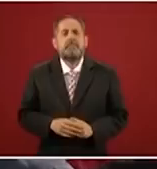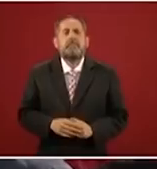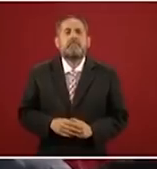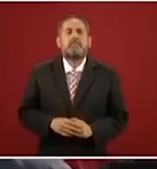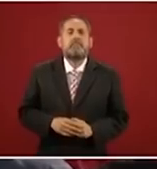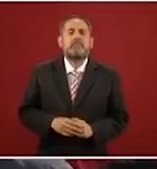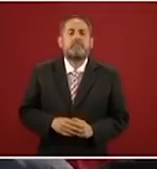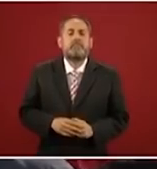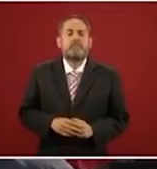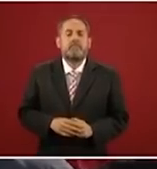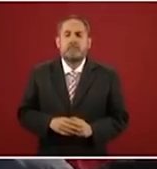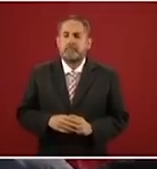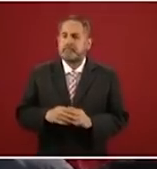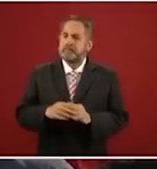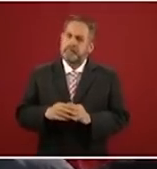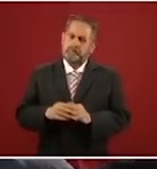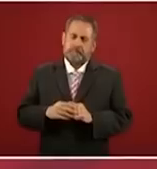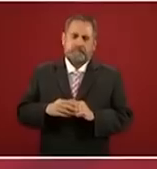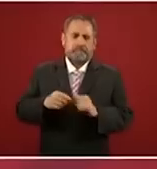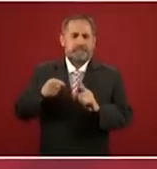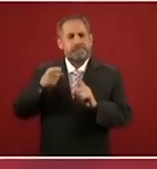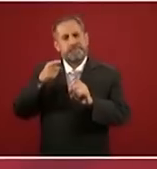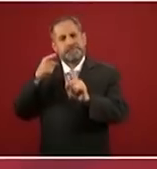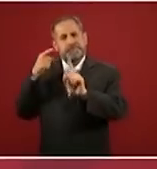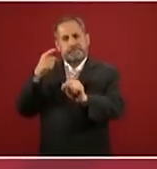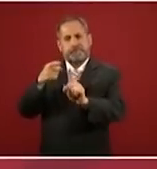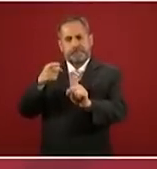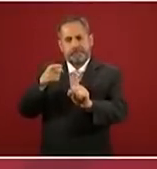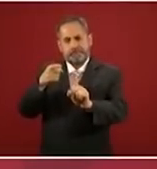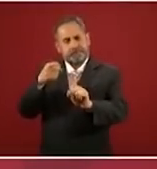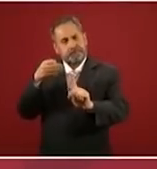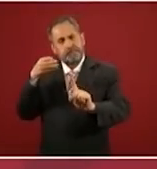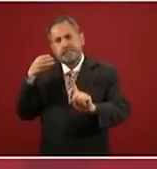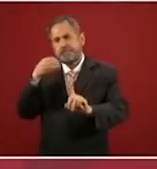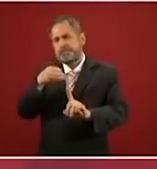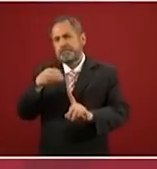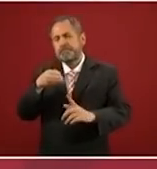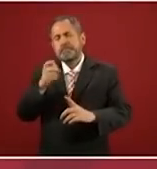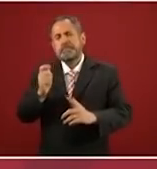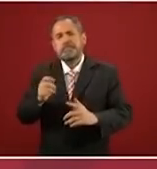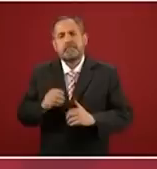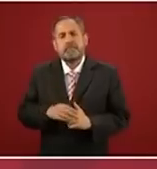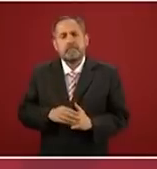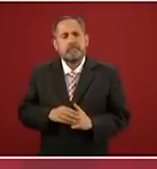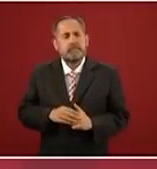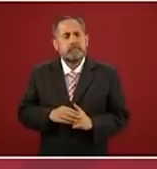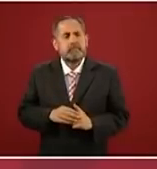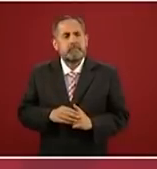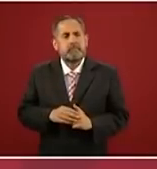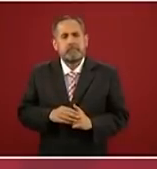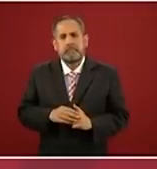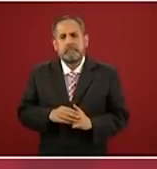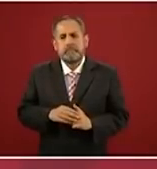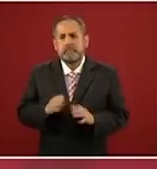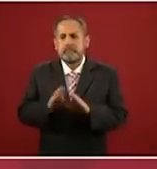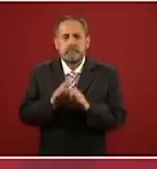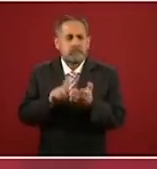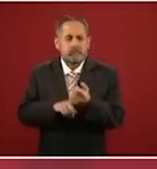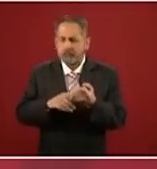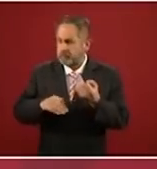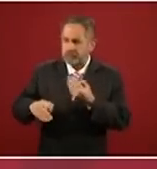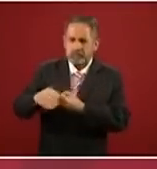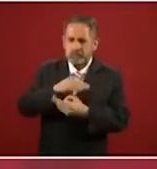el propósito el objetivo de lograr entre todos